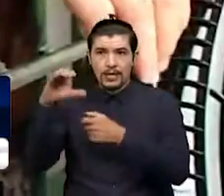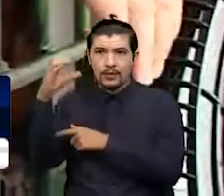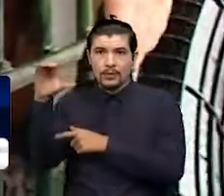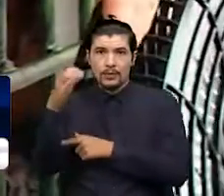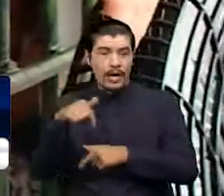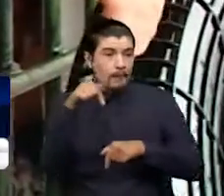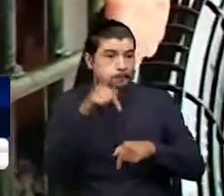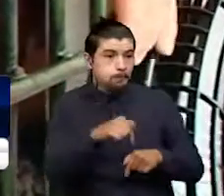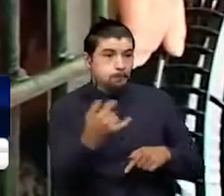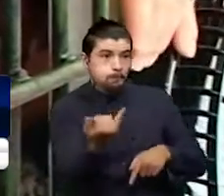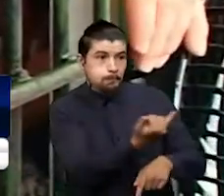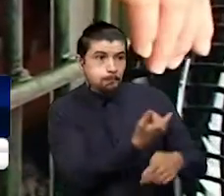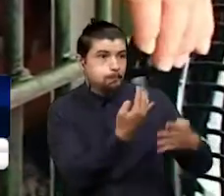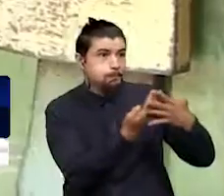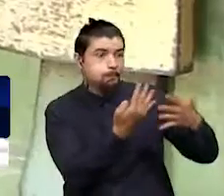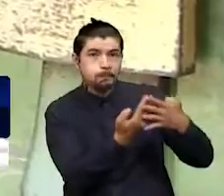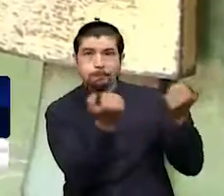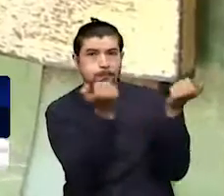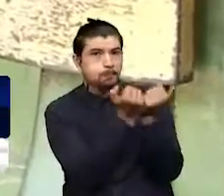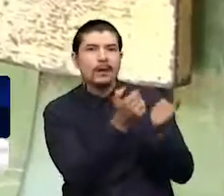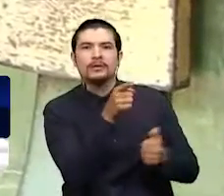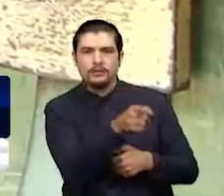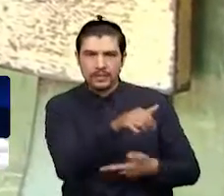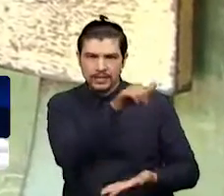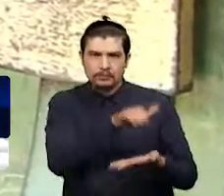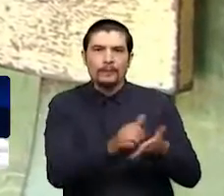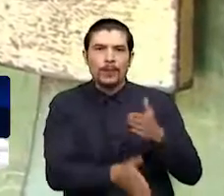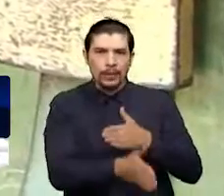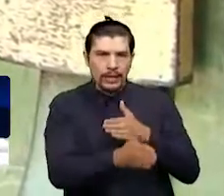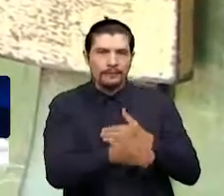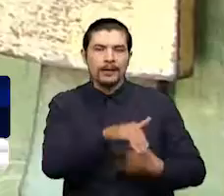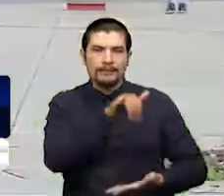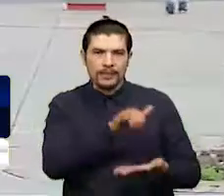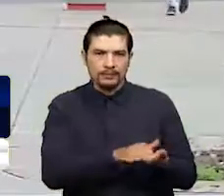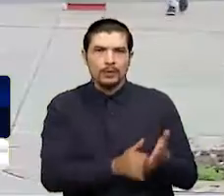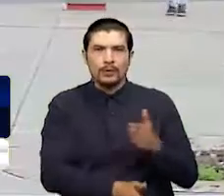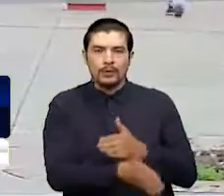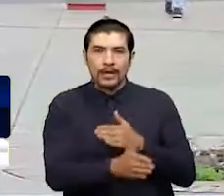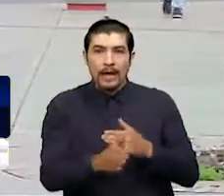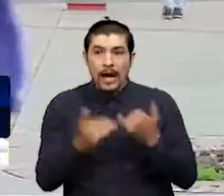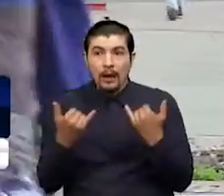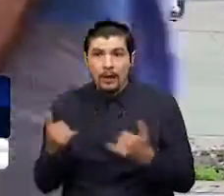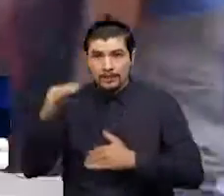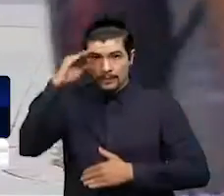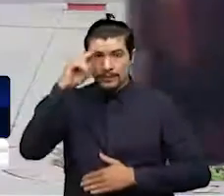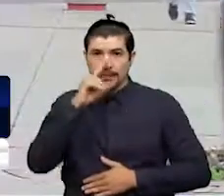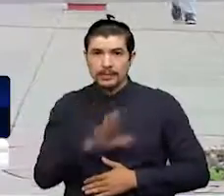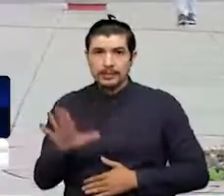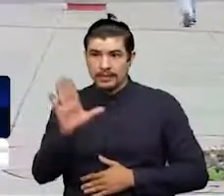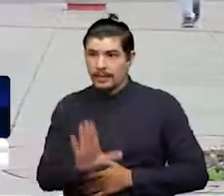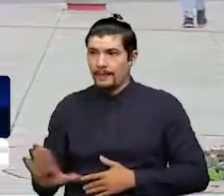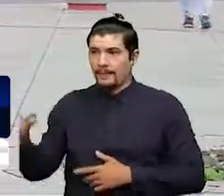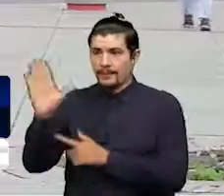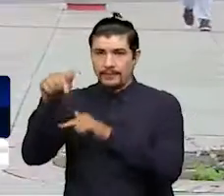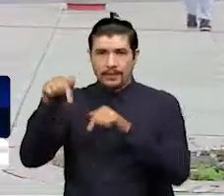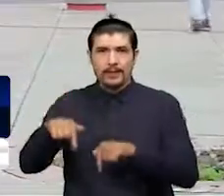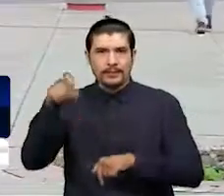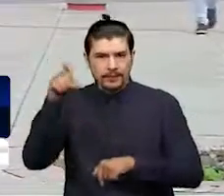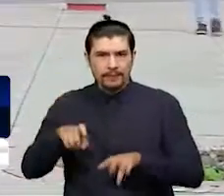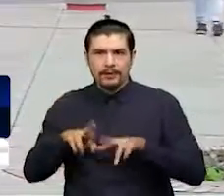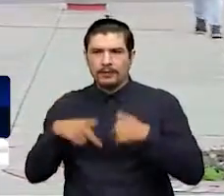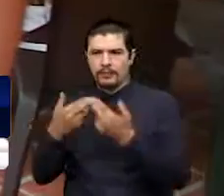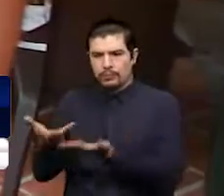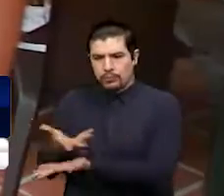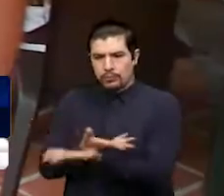pues este problema continuará y que las autoridades en el departamento de vendée reunirse a prontamente para poder gestionar una solución